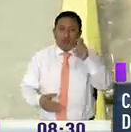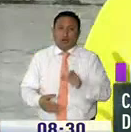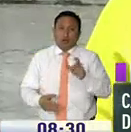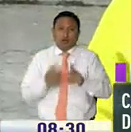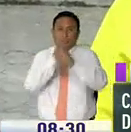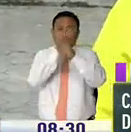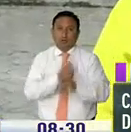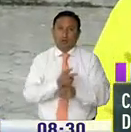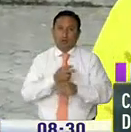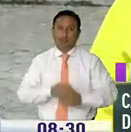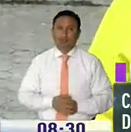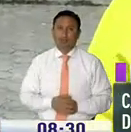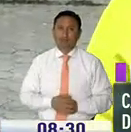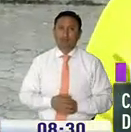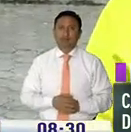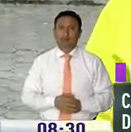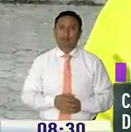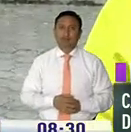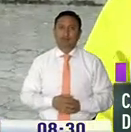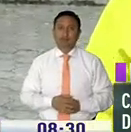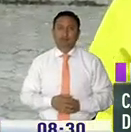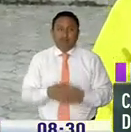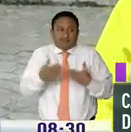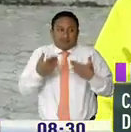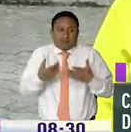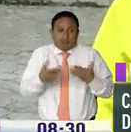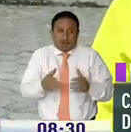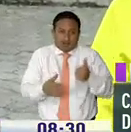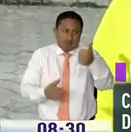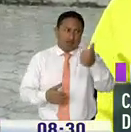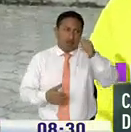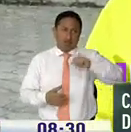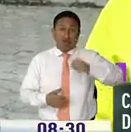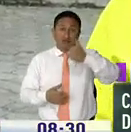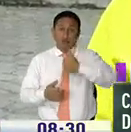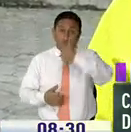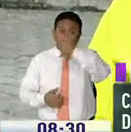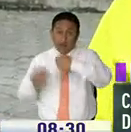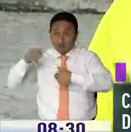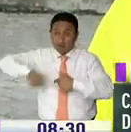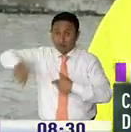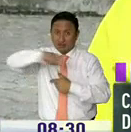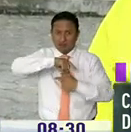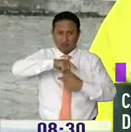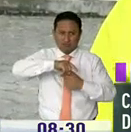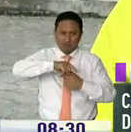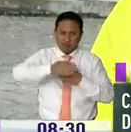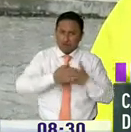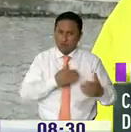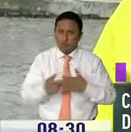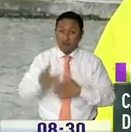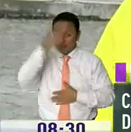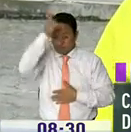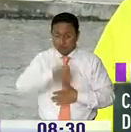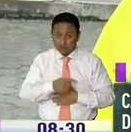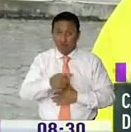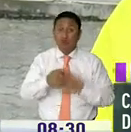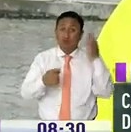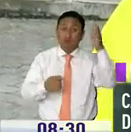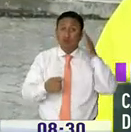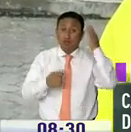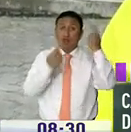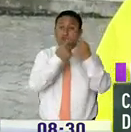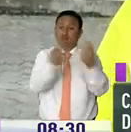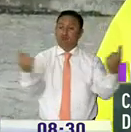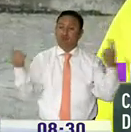habitantes. Indistintamente de el visto bueno o malo de las autoridades nacionales, hemos decidido acercarla a la ciudad de Tulcán.